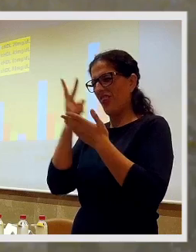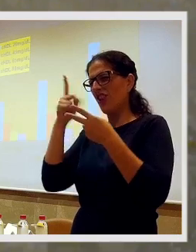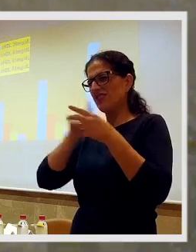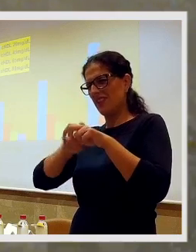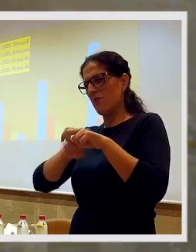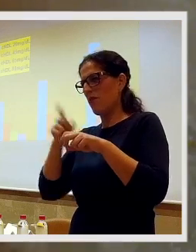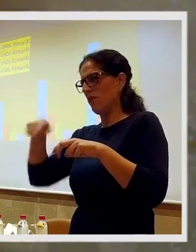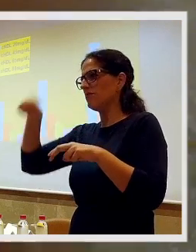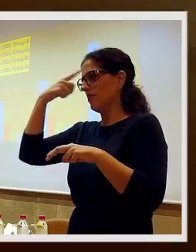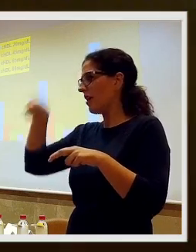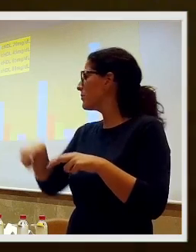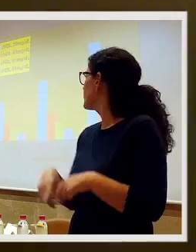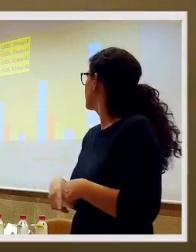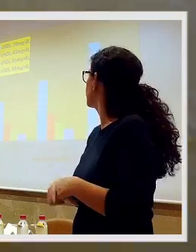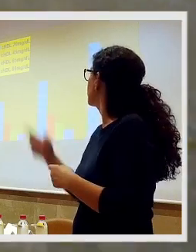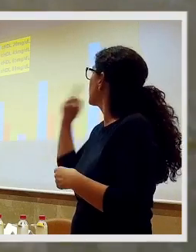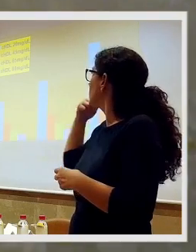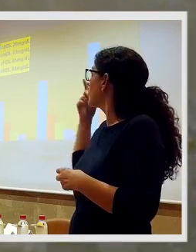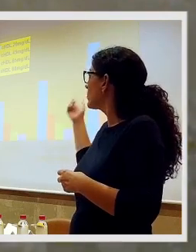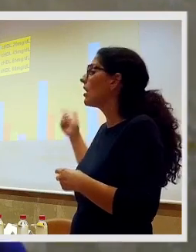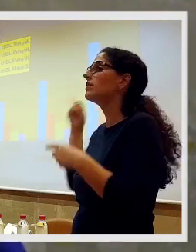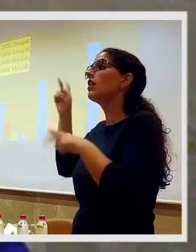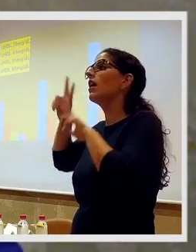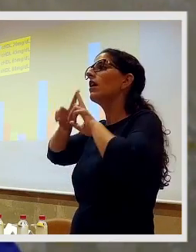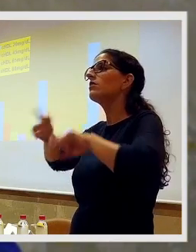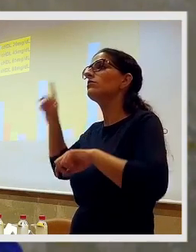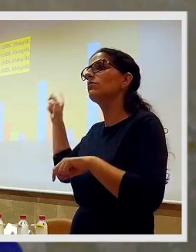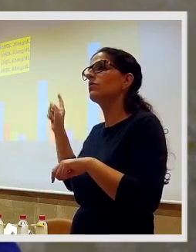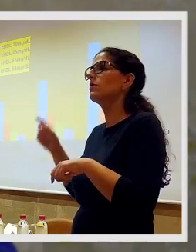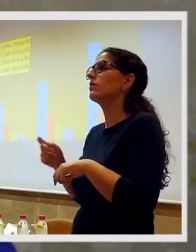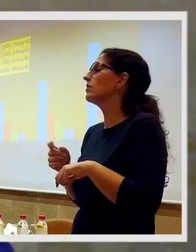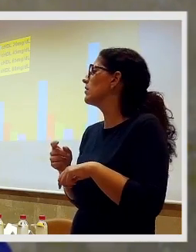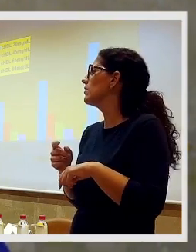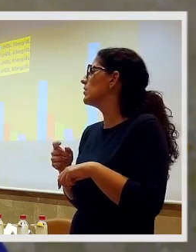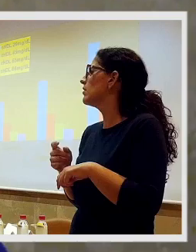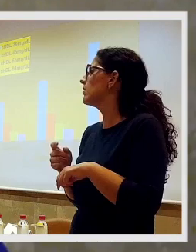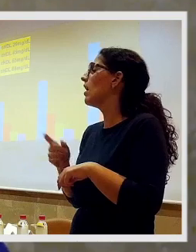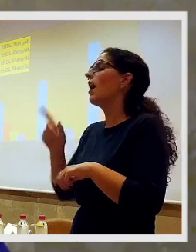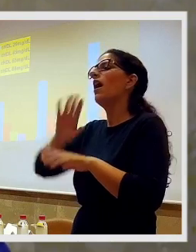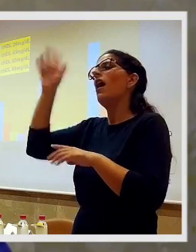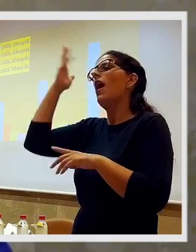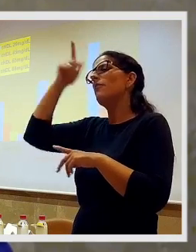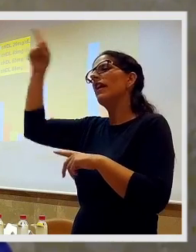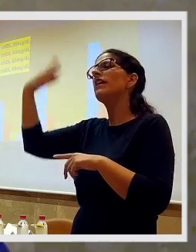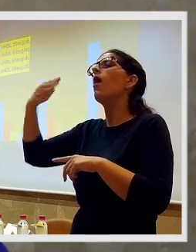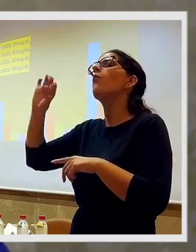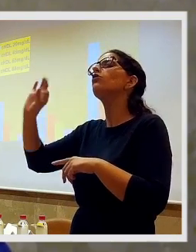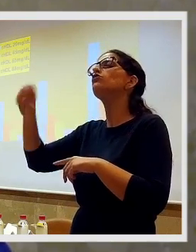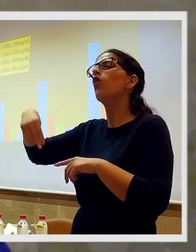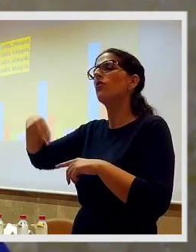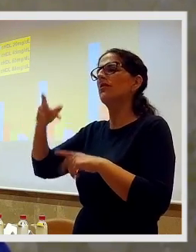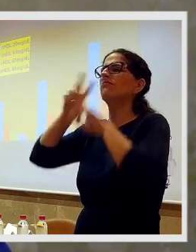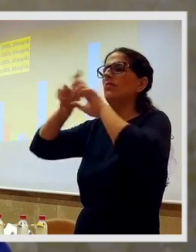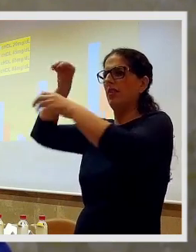En esa imagen tenéis, es muy bonita, es de un estudio que se lleva siguiendo en Framingham, al lado de Boston, desde hace 40 años a toda la